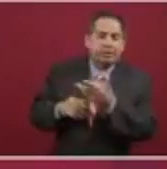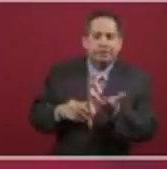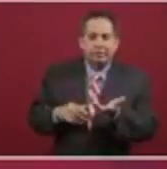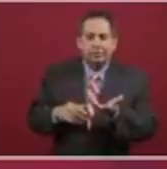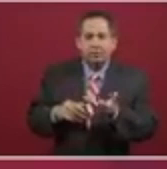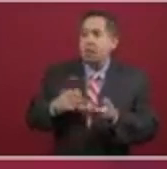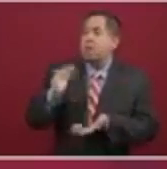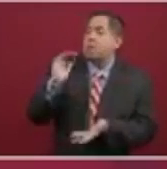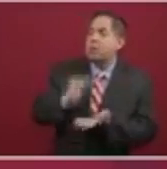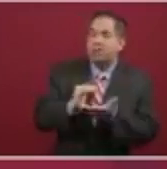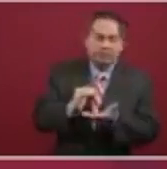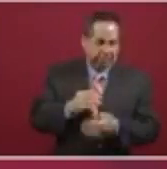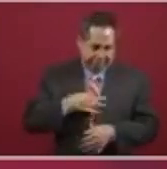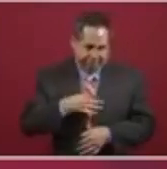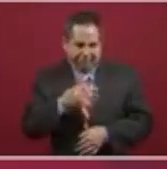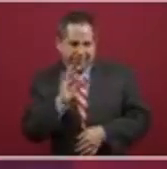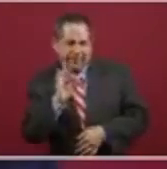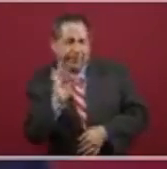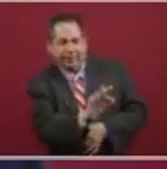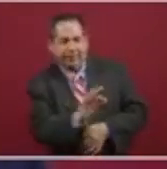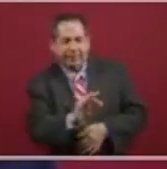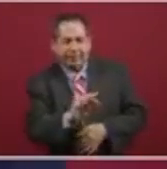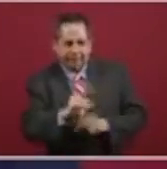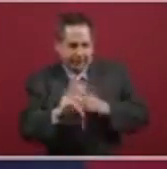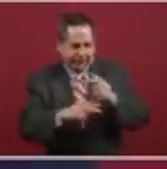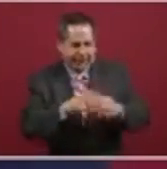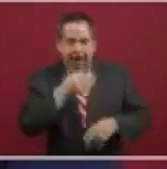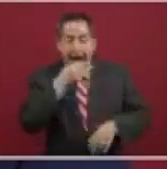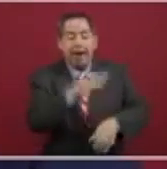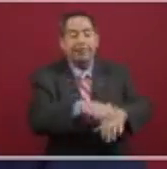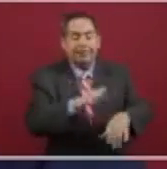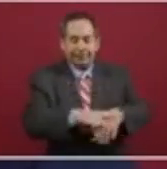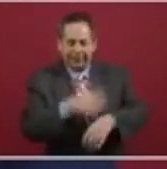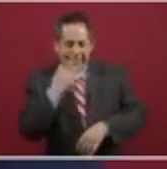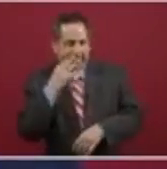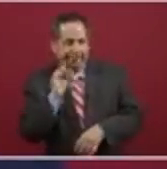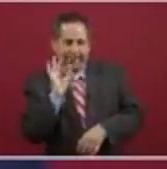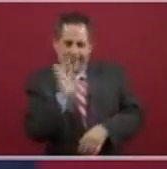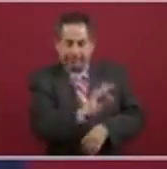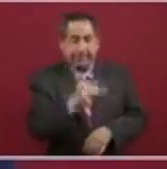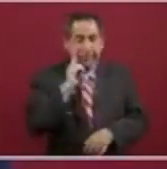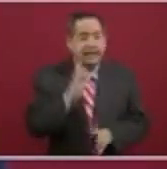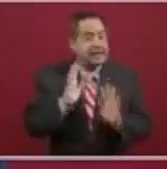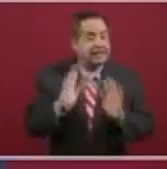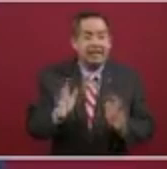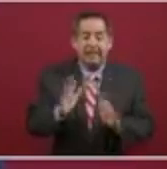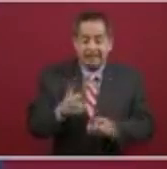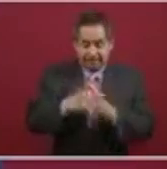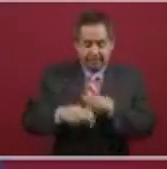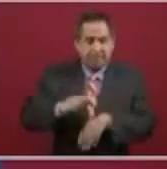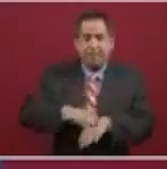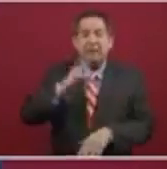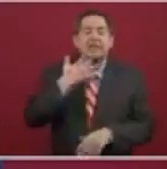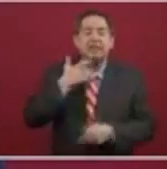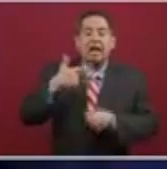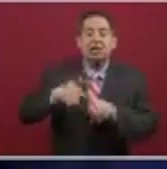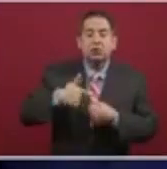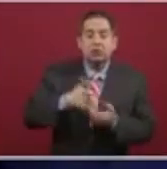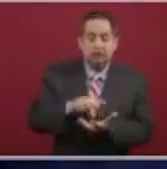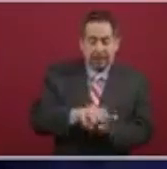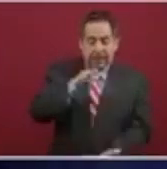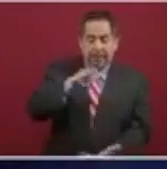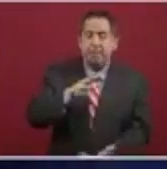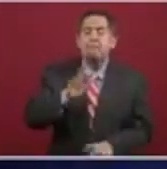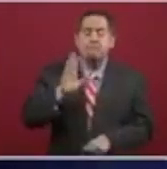se produce menos. A ver, ahí les va el dato. Ya estamos produciendo más gasolinas en las seis